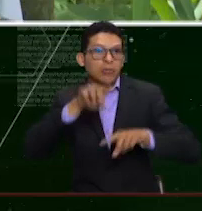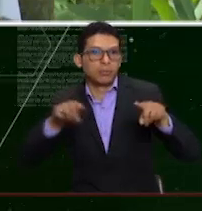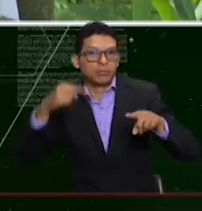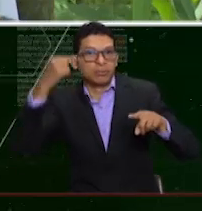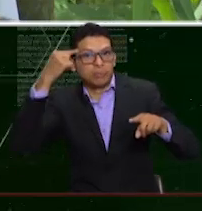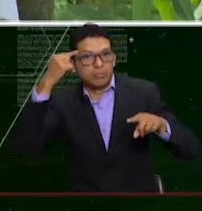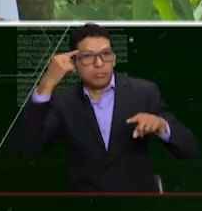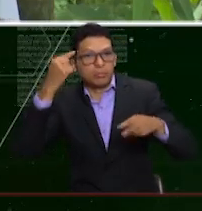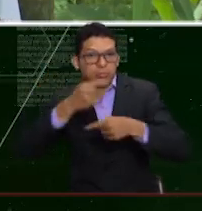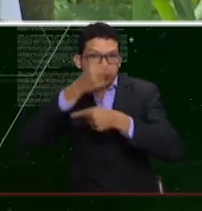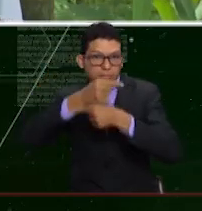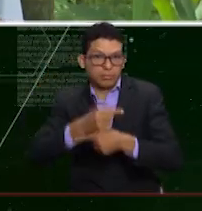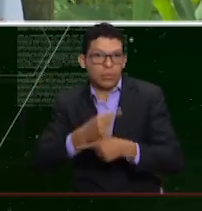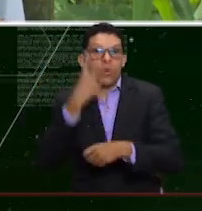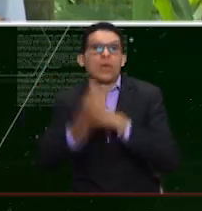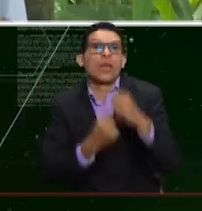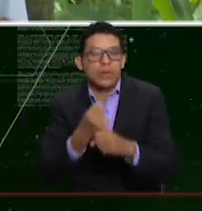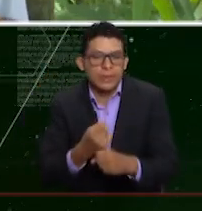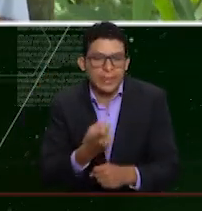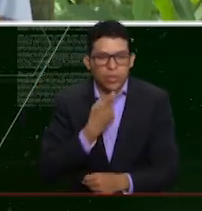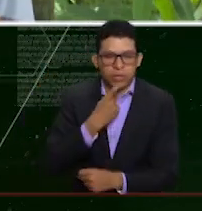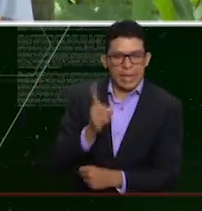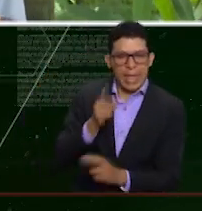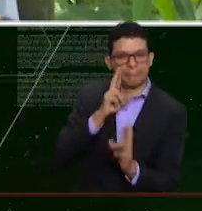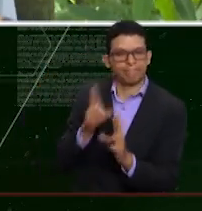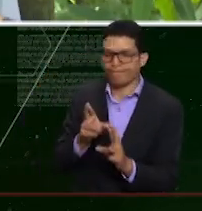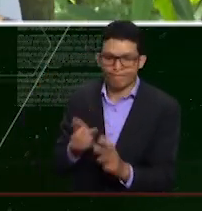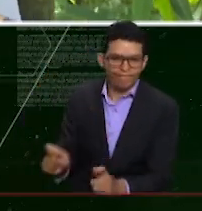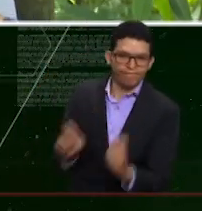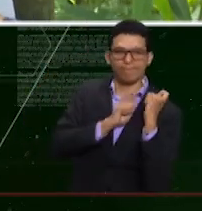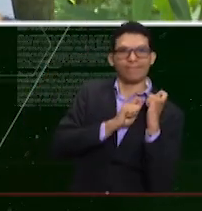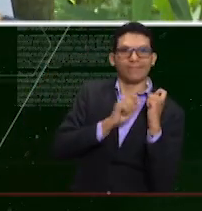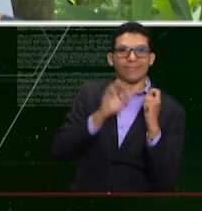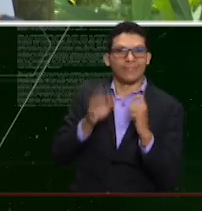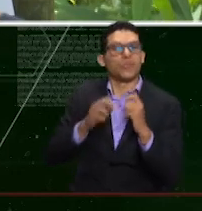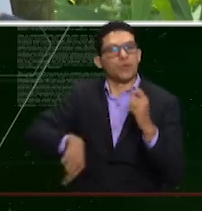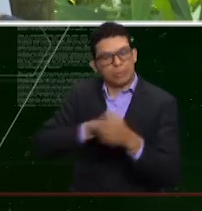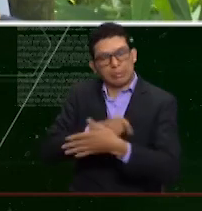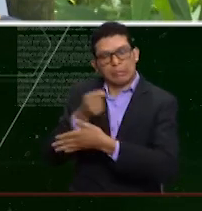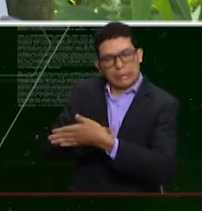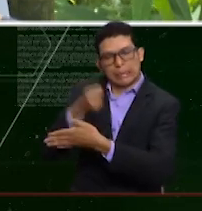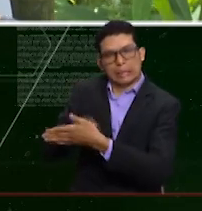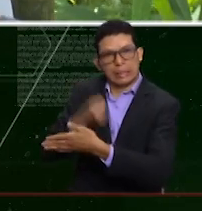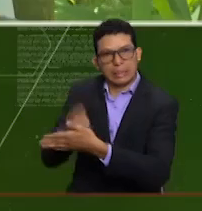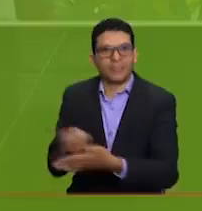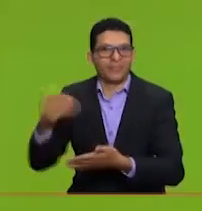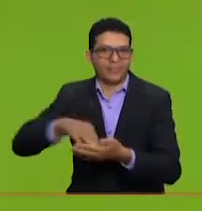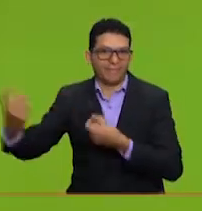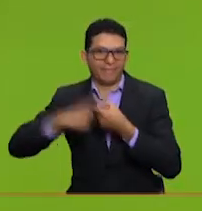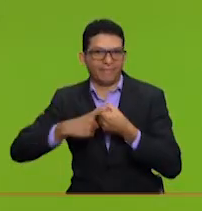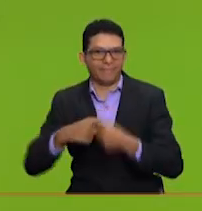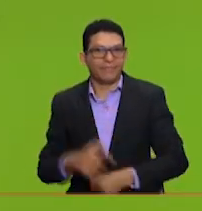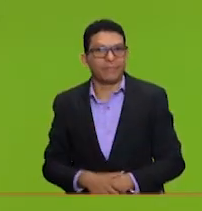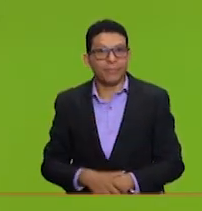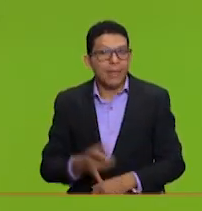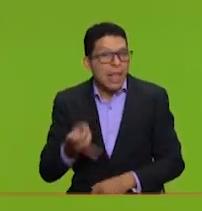de cumplir algo el próximo año, entonces ya no se les puede reconocer. Y nosotros seguimos detrás de ellos insistiendo hasta que ellos vuelvan. Pero por